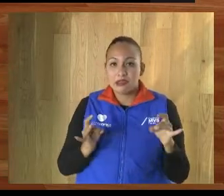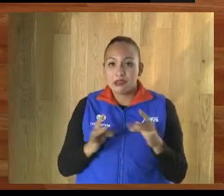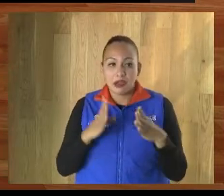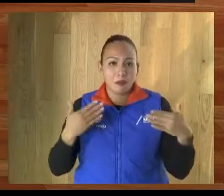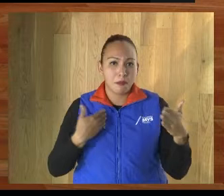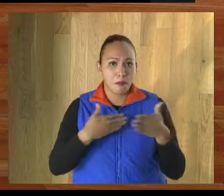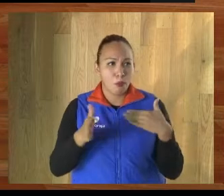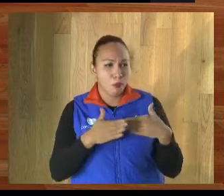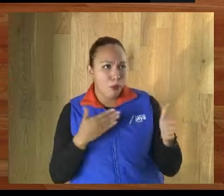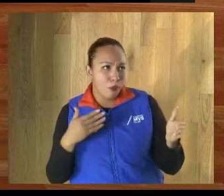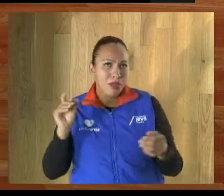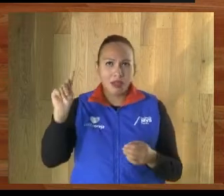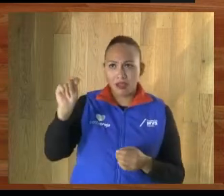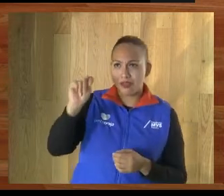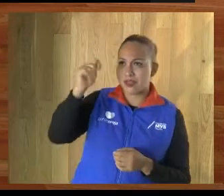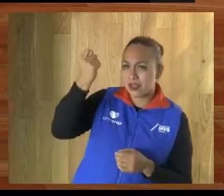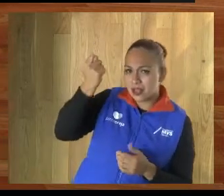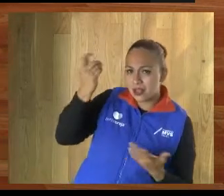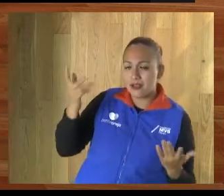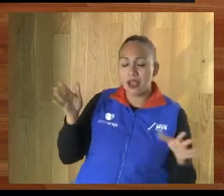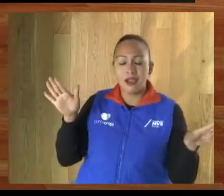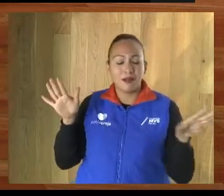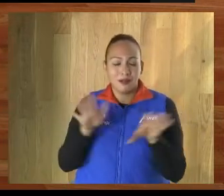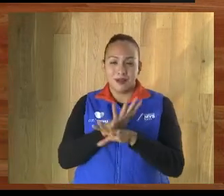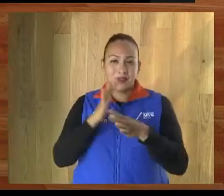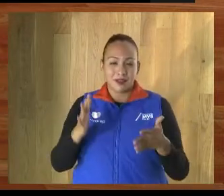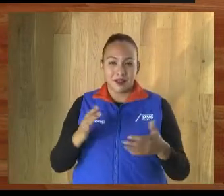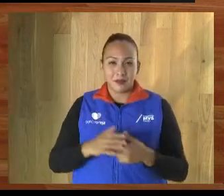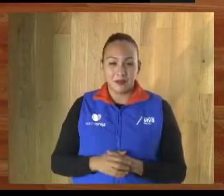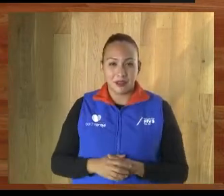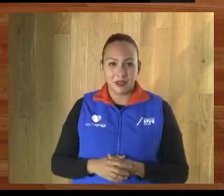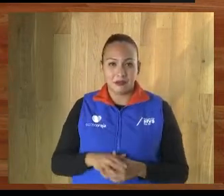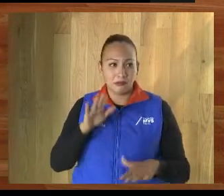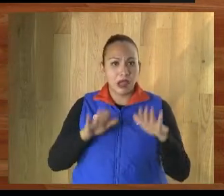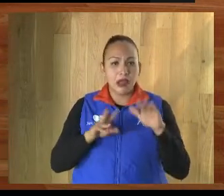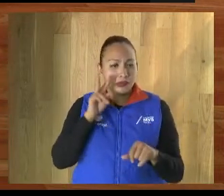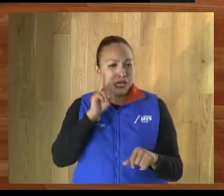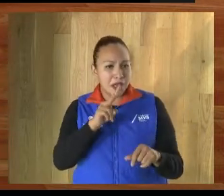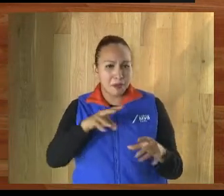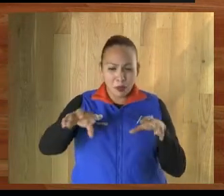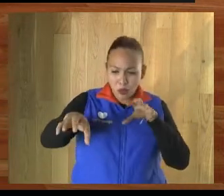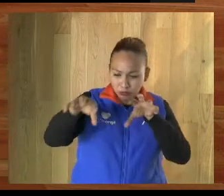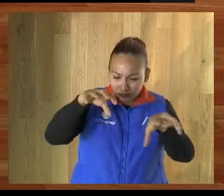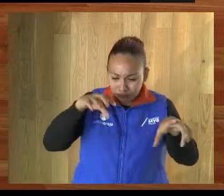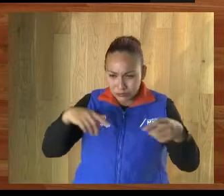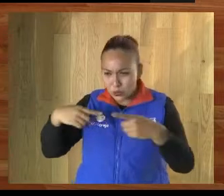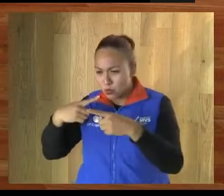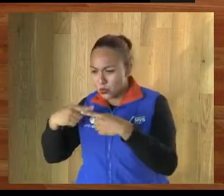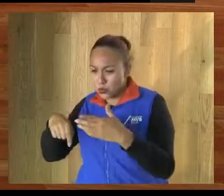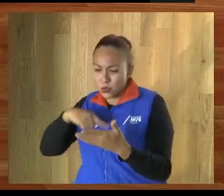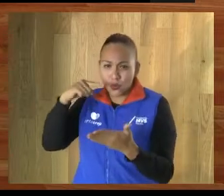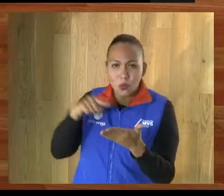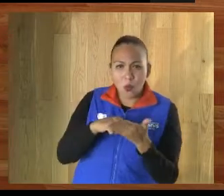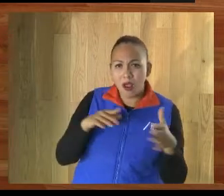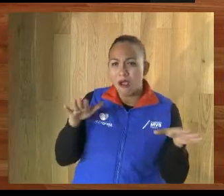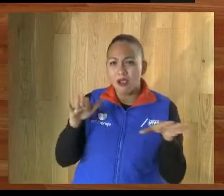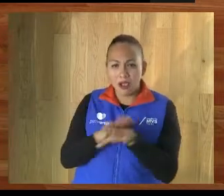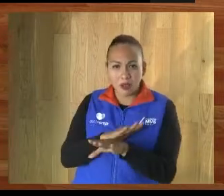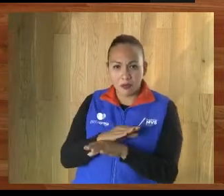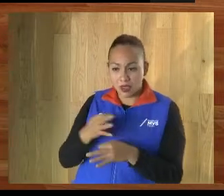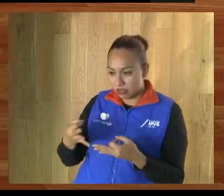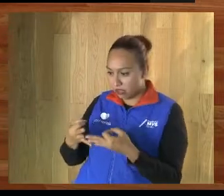primarias como son la tecnología, la demografía, ¿no? Esa presión demográfica que está presionando los recursos